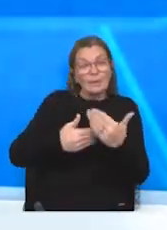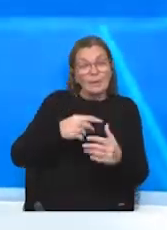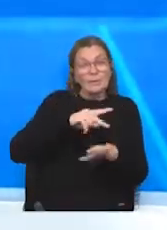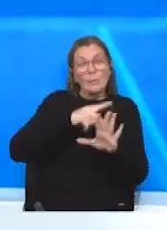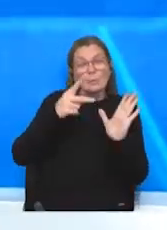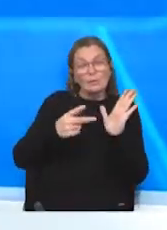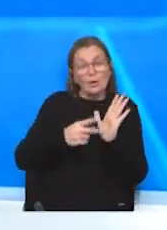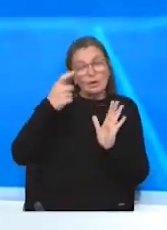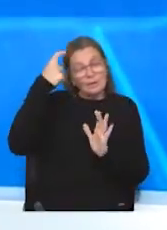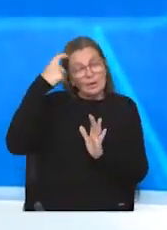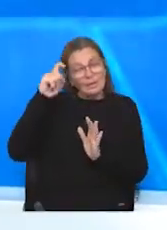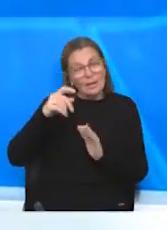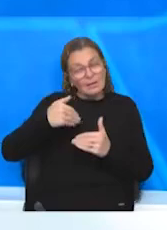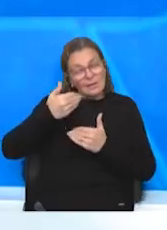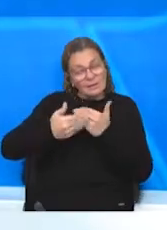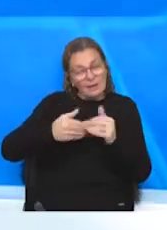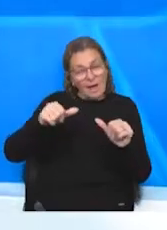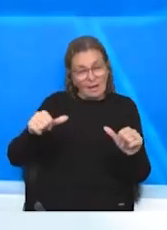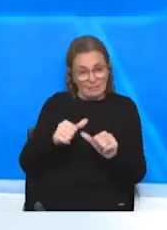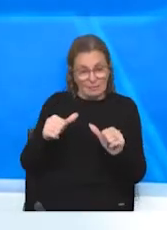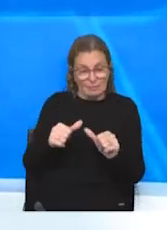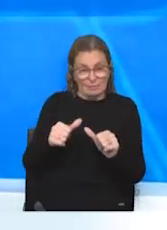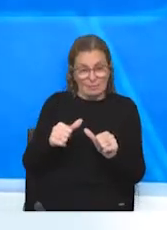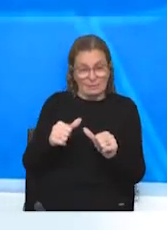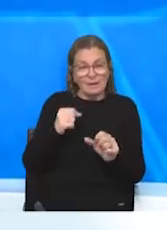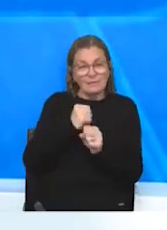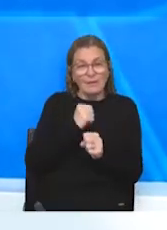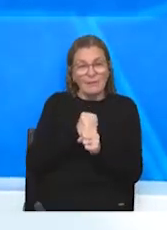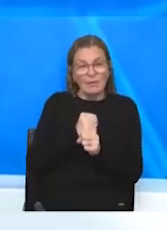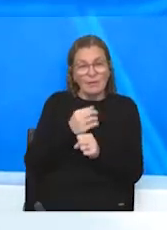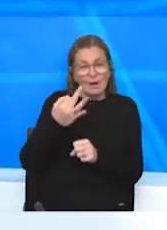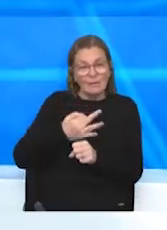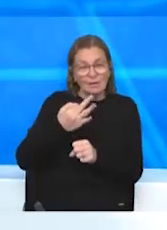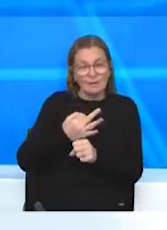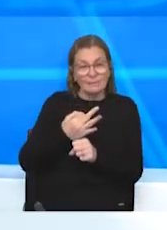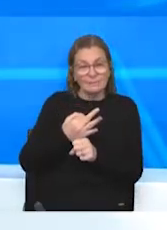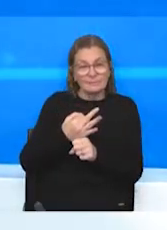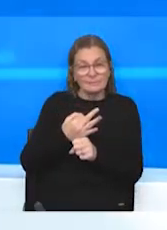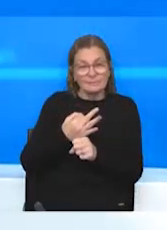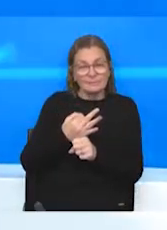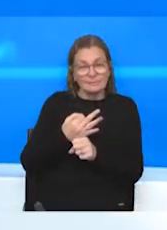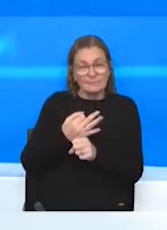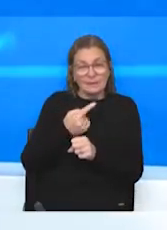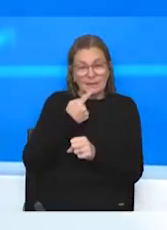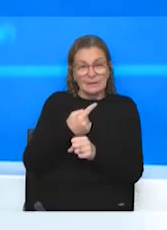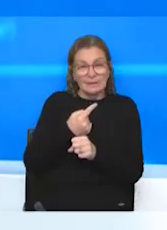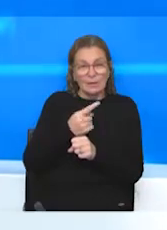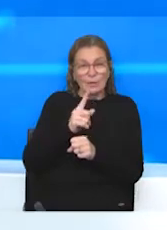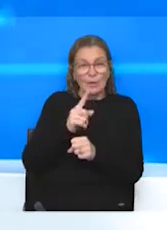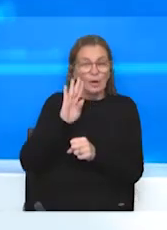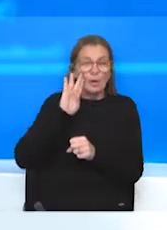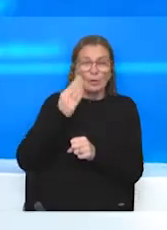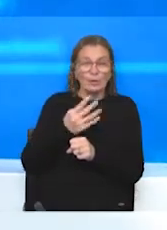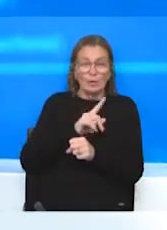proyectos con Estas ideas se sigue haciendo No y y la tarea la verdad este merece que no que sea